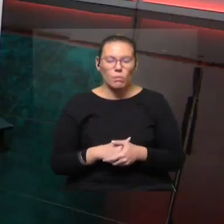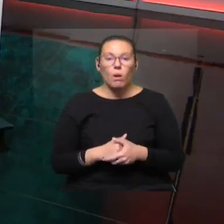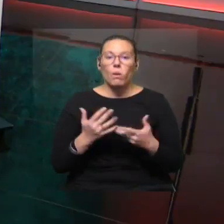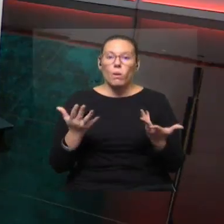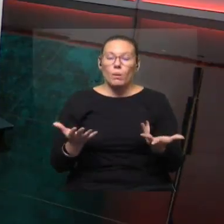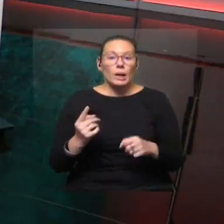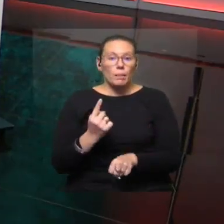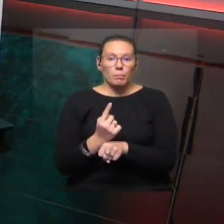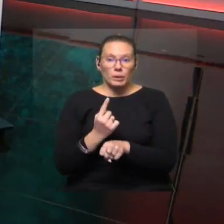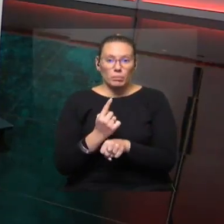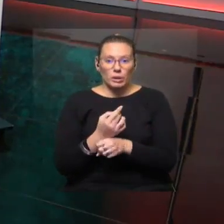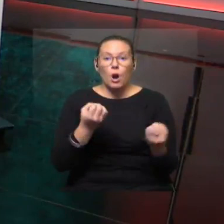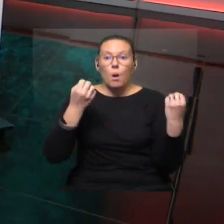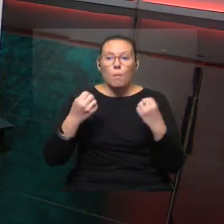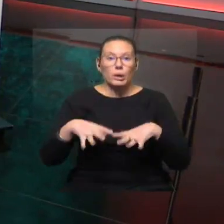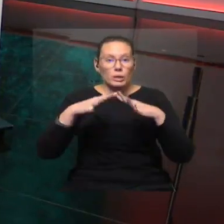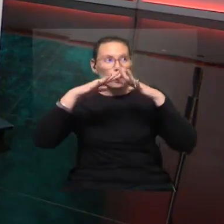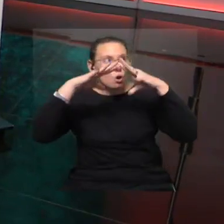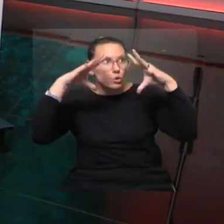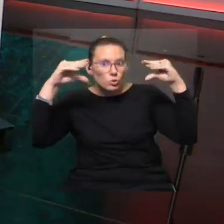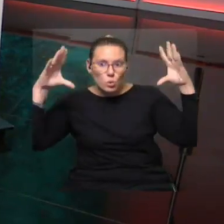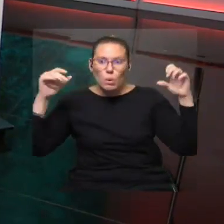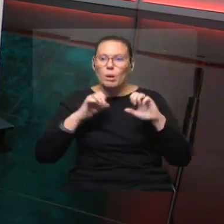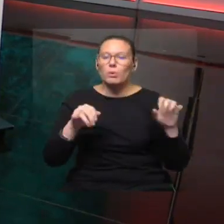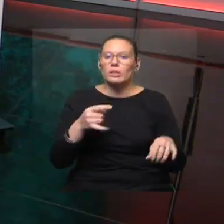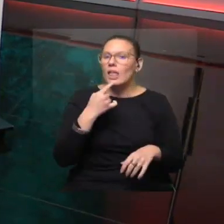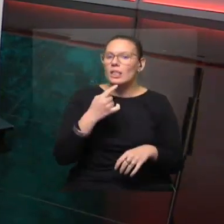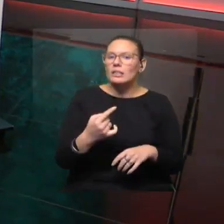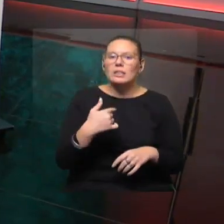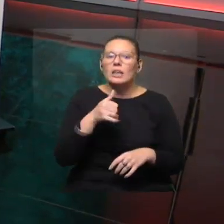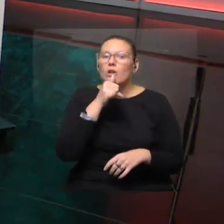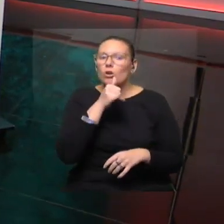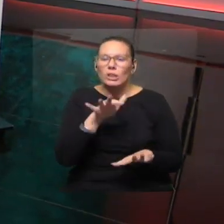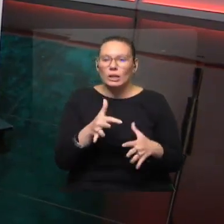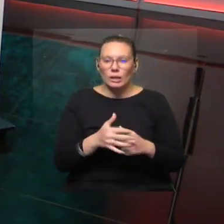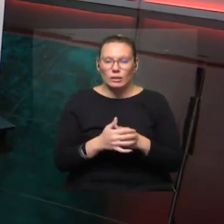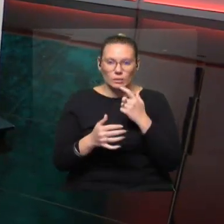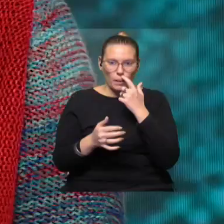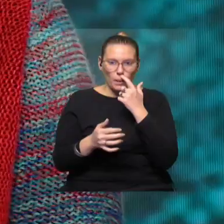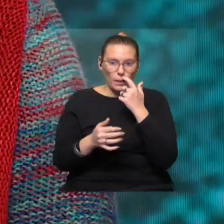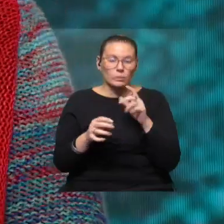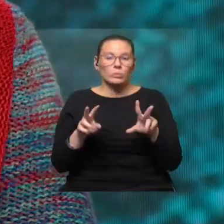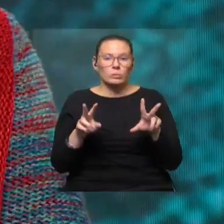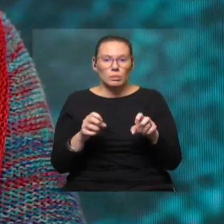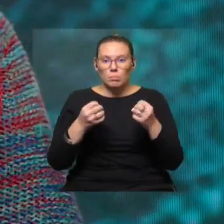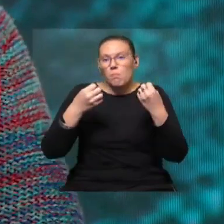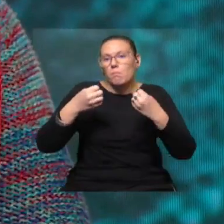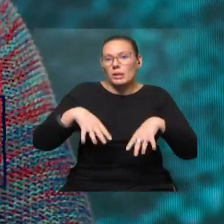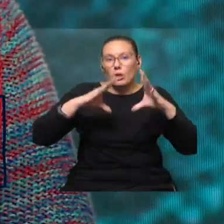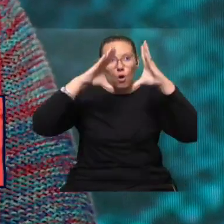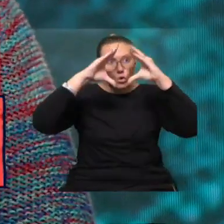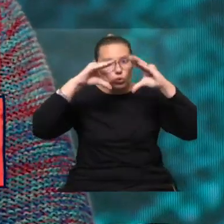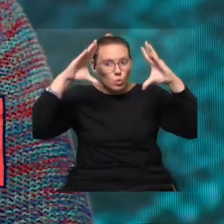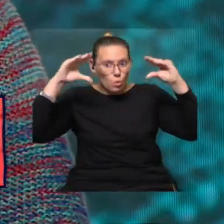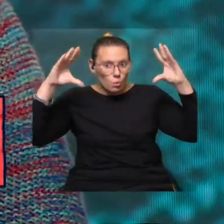lo primero es perdidos en la nube podrías describir definir bueno es una cuestión perdido en la nube